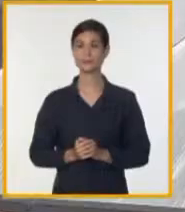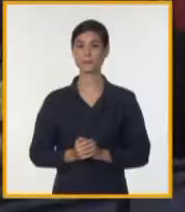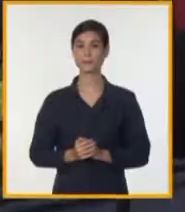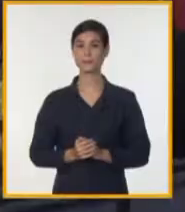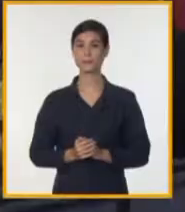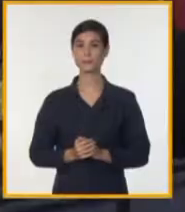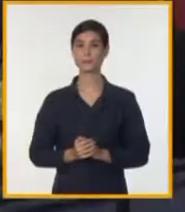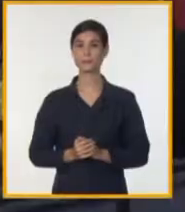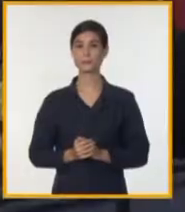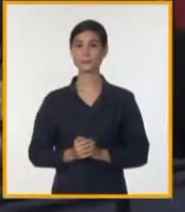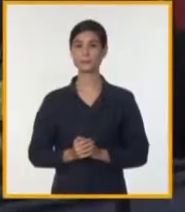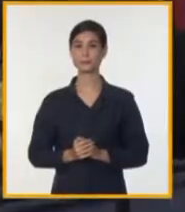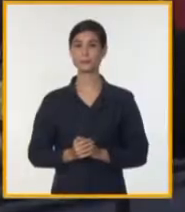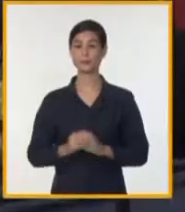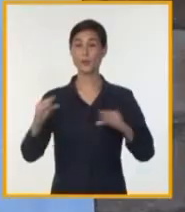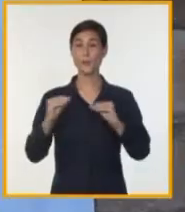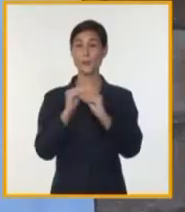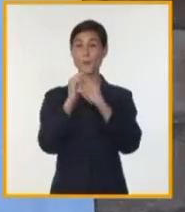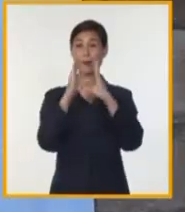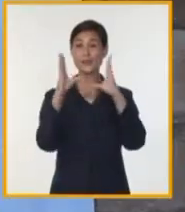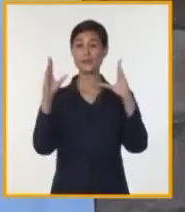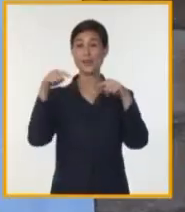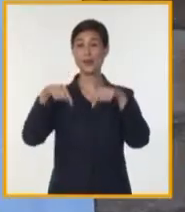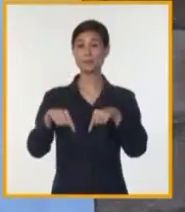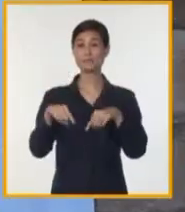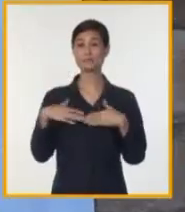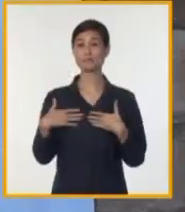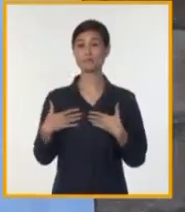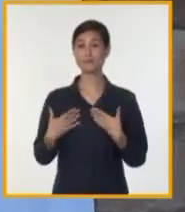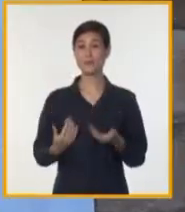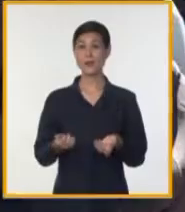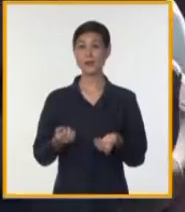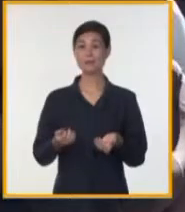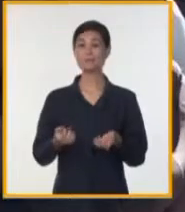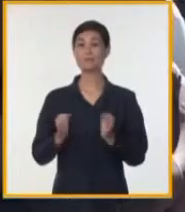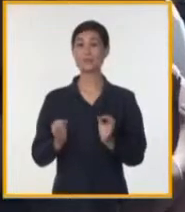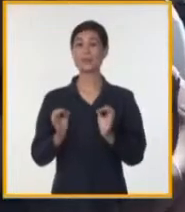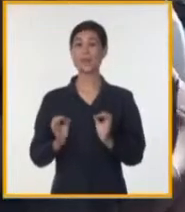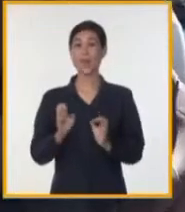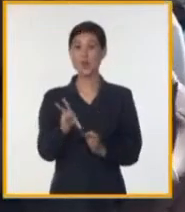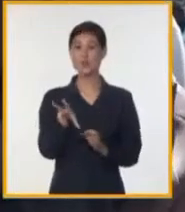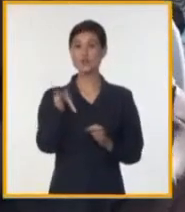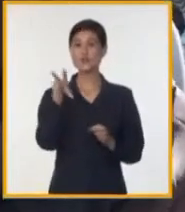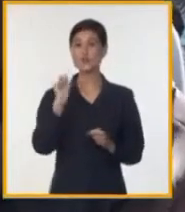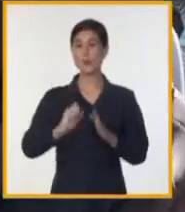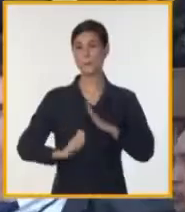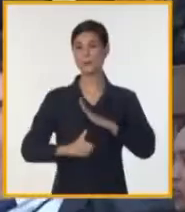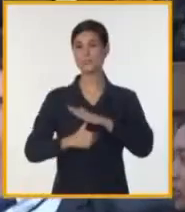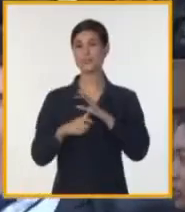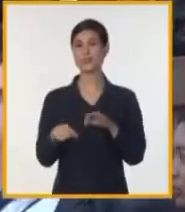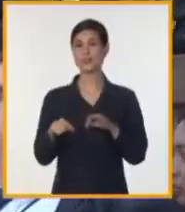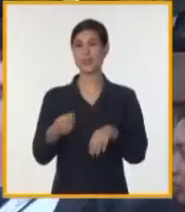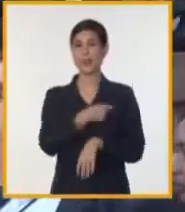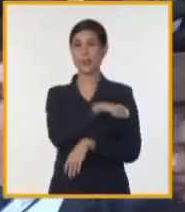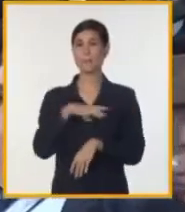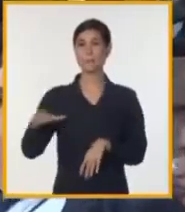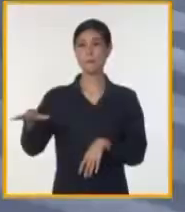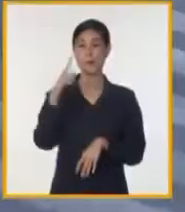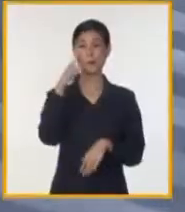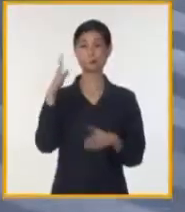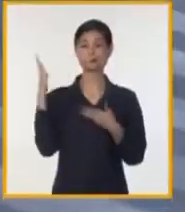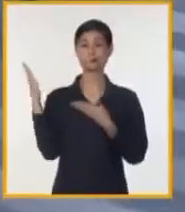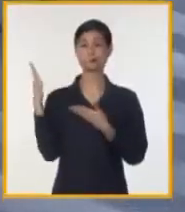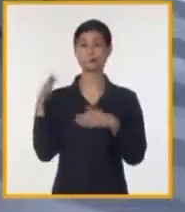En una hermosa mañana, soleada pero fría, Cyril Ramaphosa inició un nuevo mandato al frente de los destinos de la nación austral, en